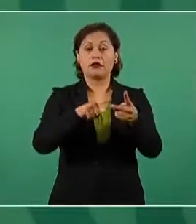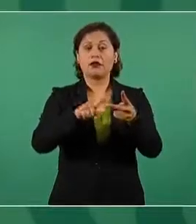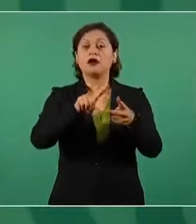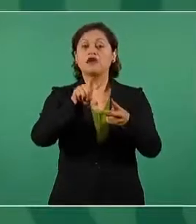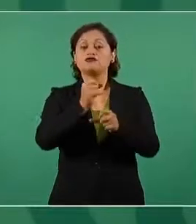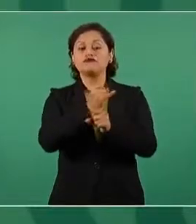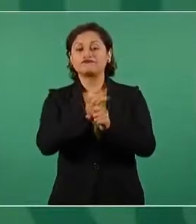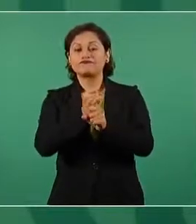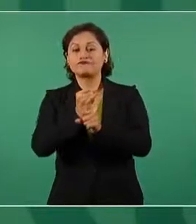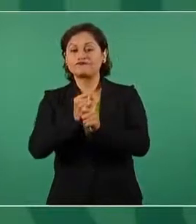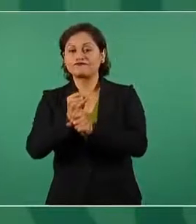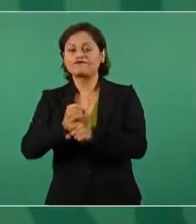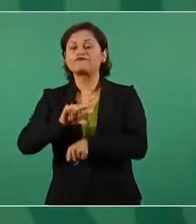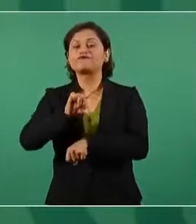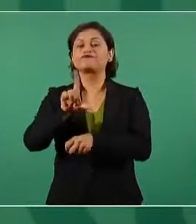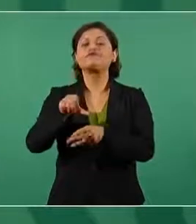a